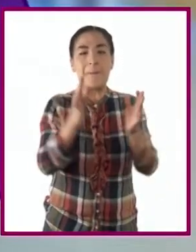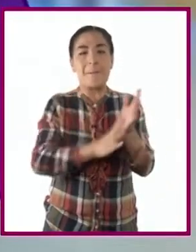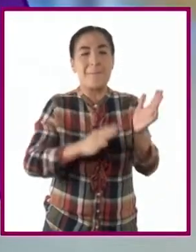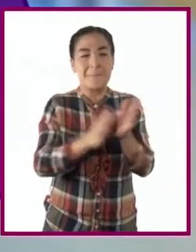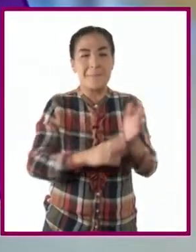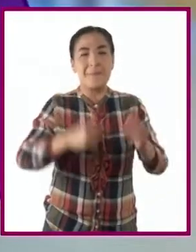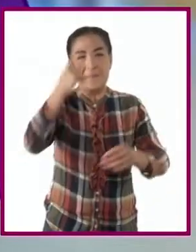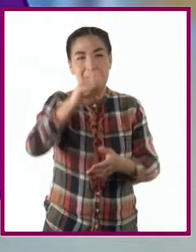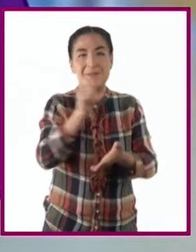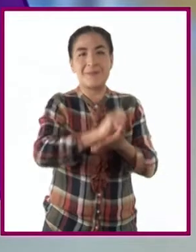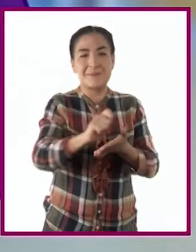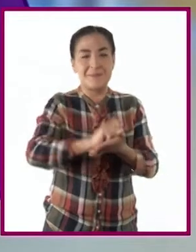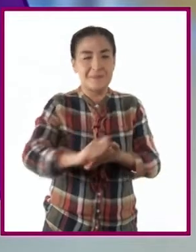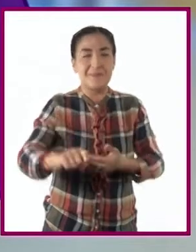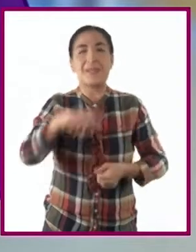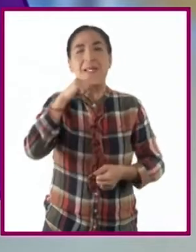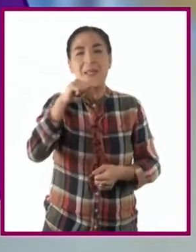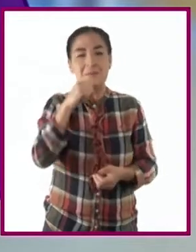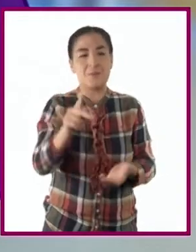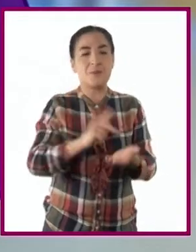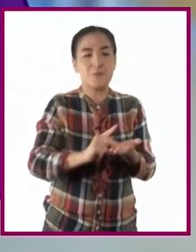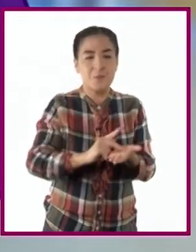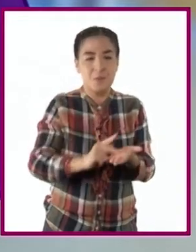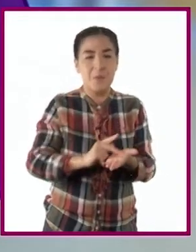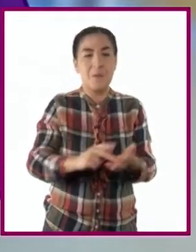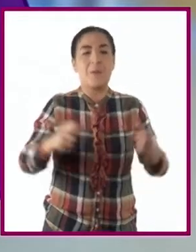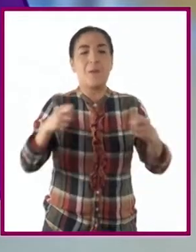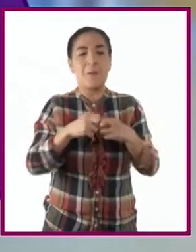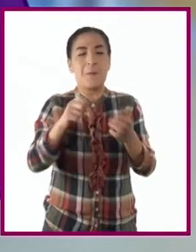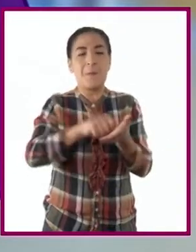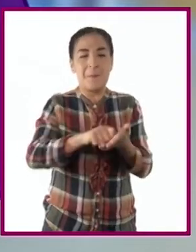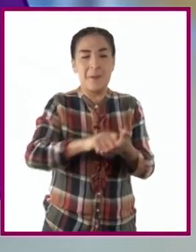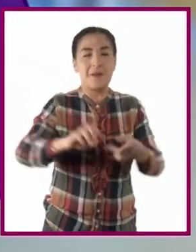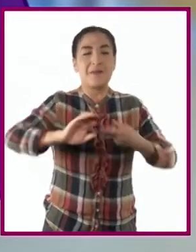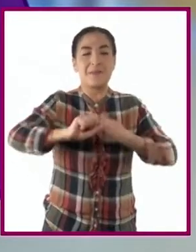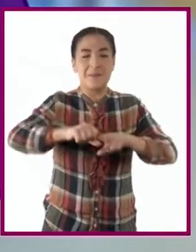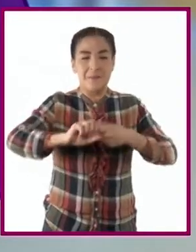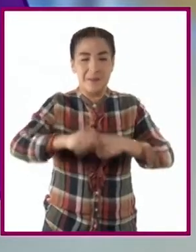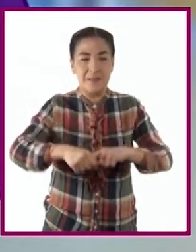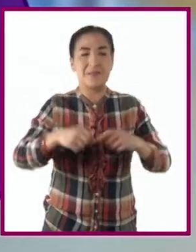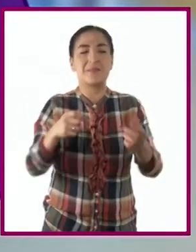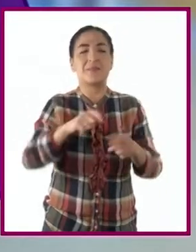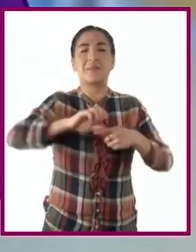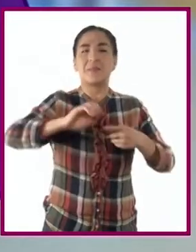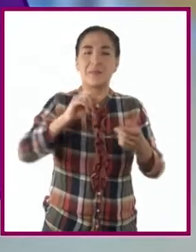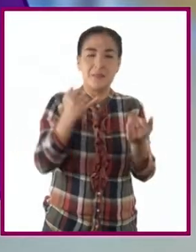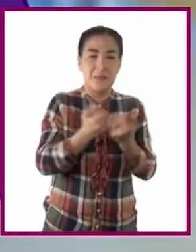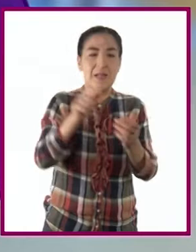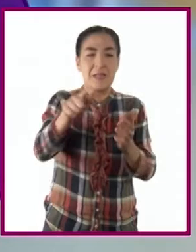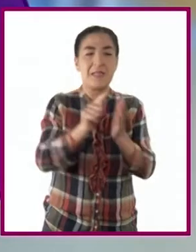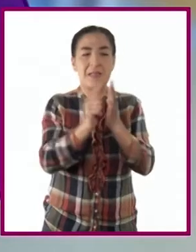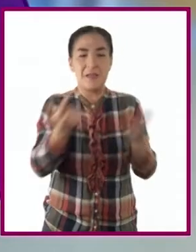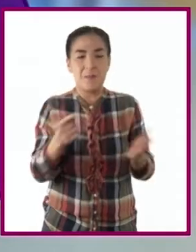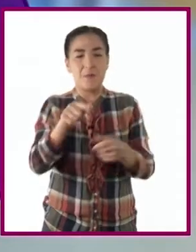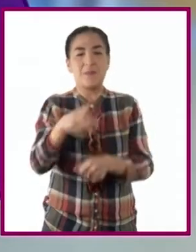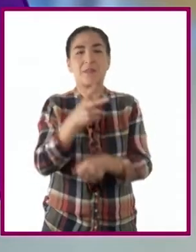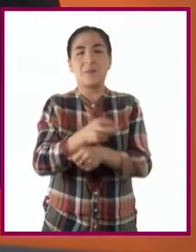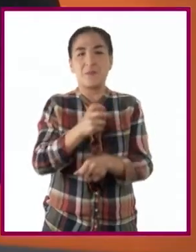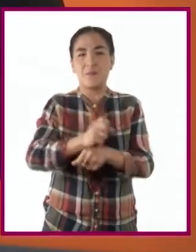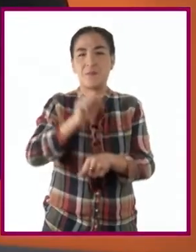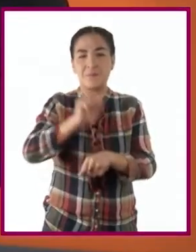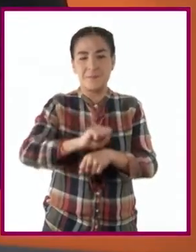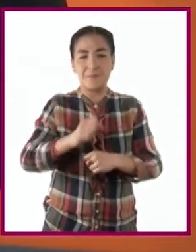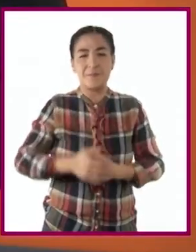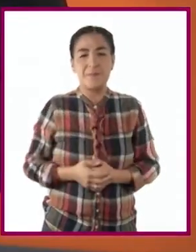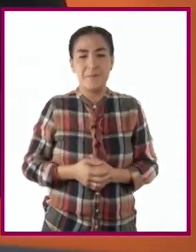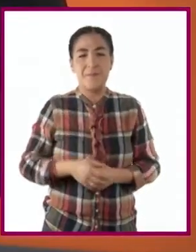tomar notas, lápiz, goma, regla y sacapuntas, y su libro de texto de matemáticas segundo grado.